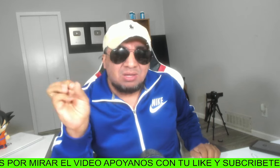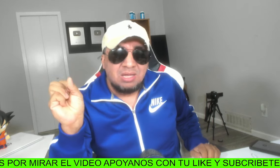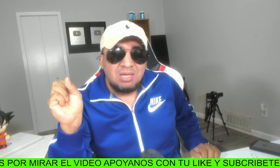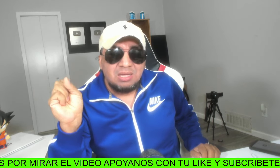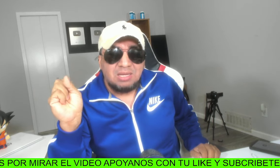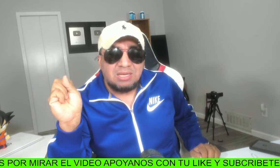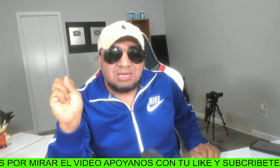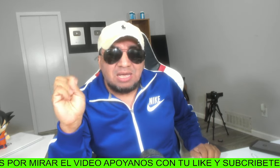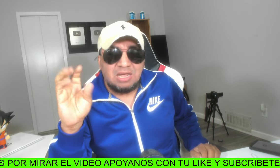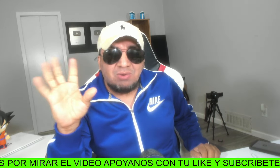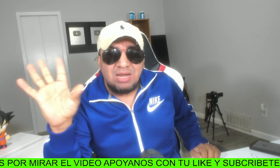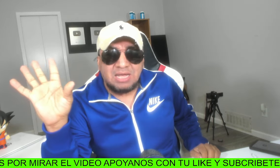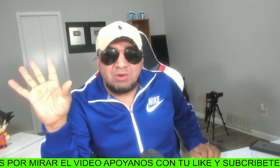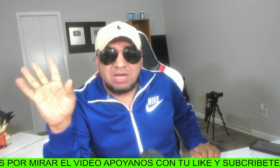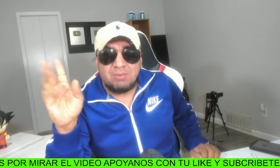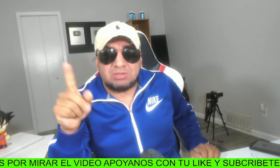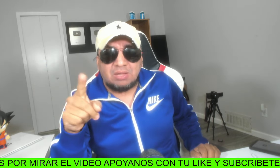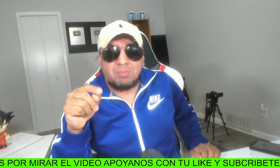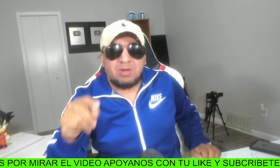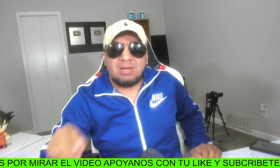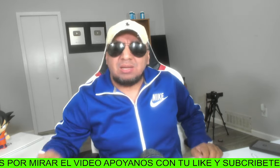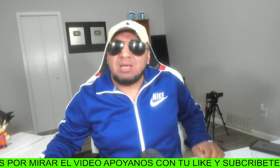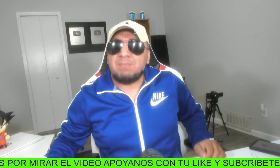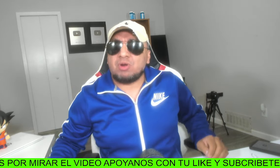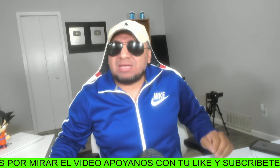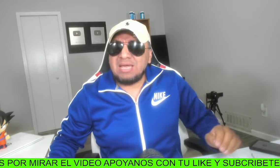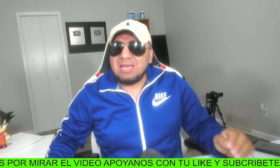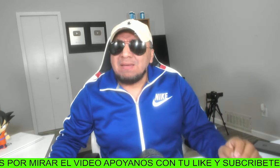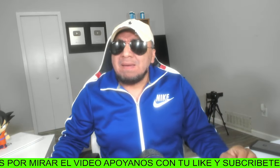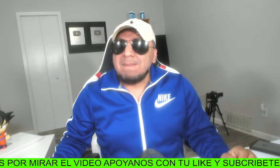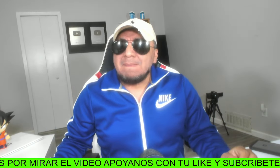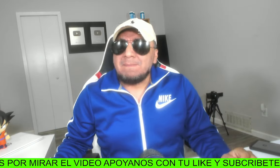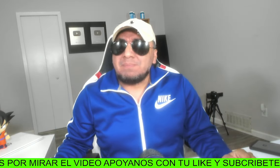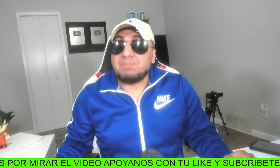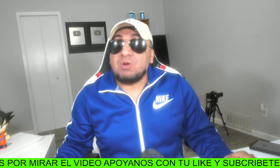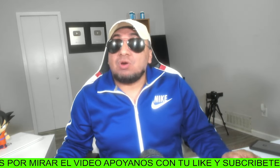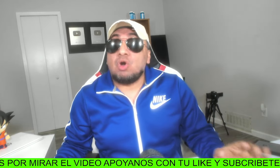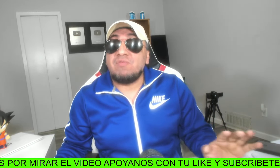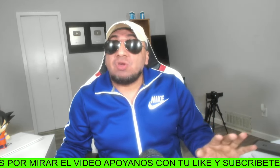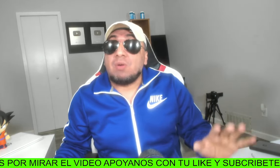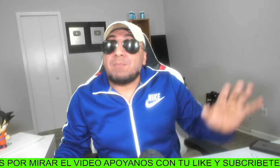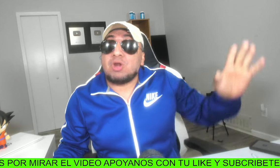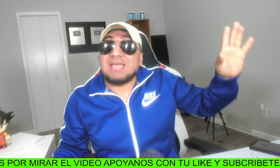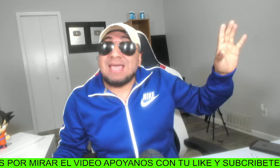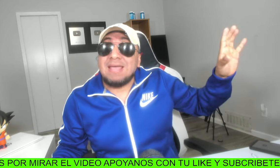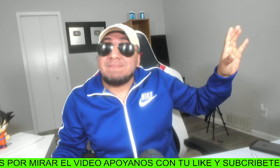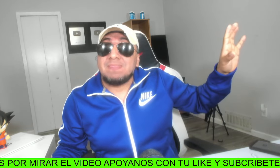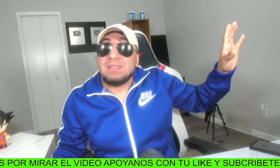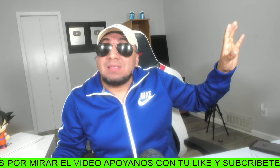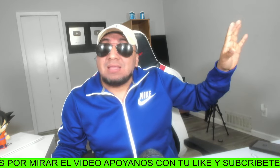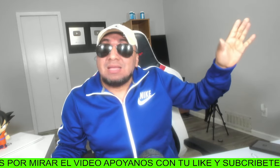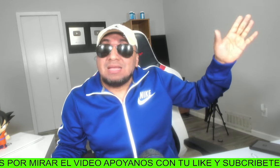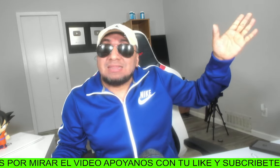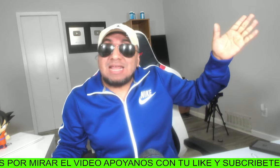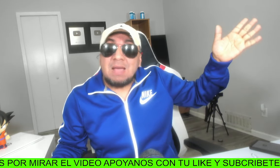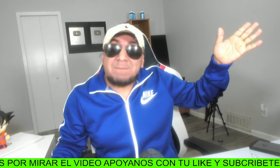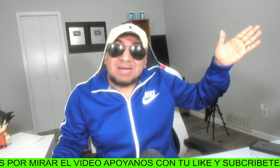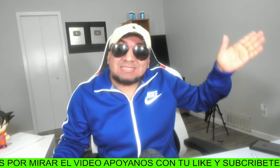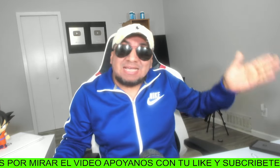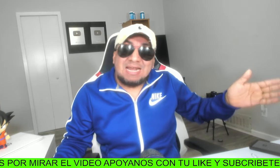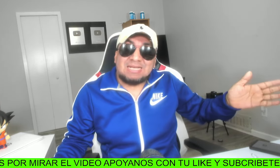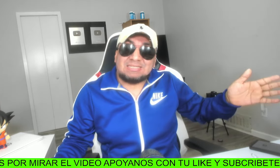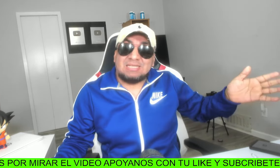ardido que le duele que no hayan votado por él. ¿Por qué? Obvio, porque de